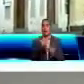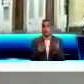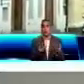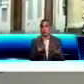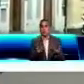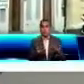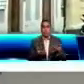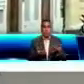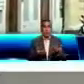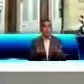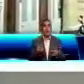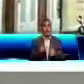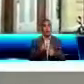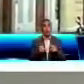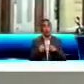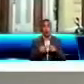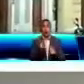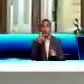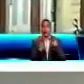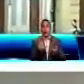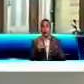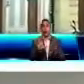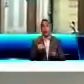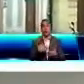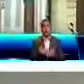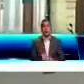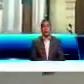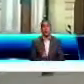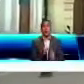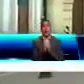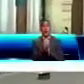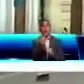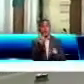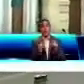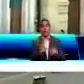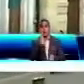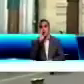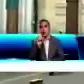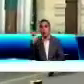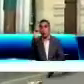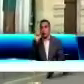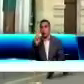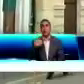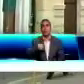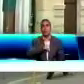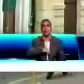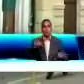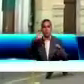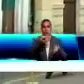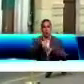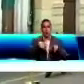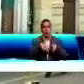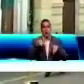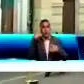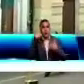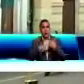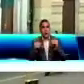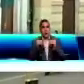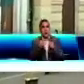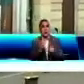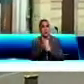la reacción, las observaciones de cada persona siempre hacen que busquemos espacios y sitios seguros para evitar